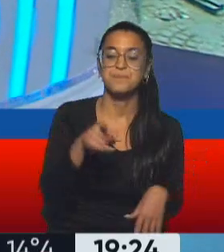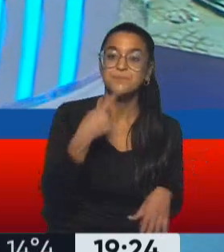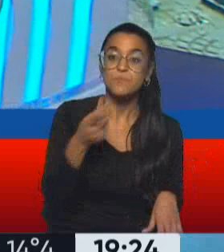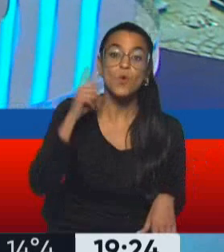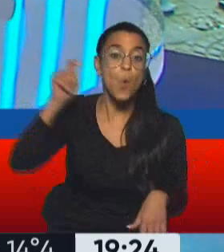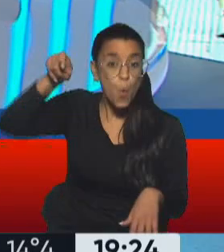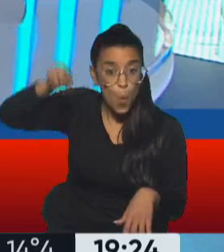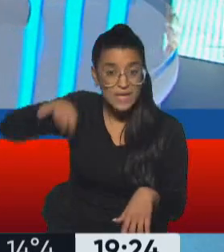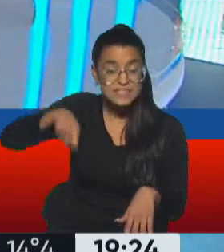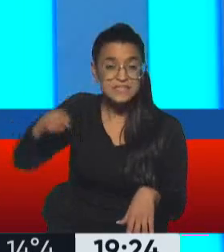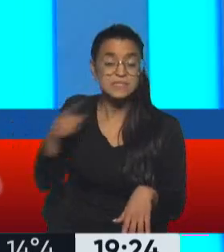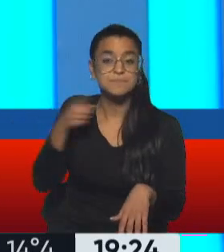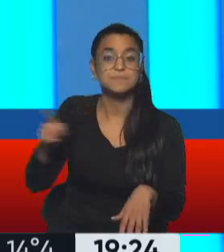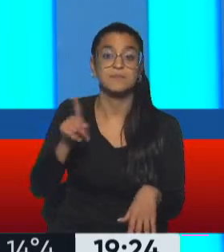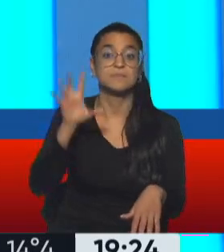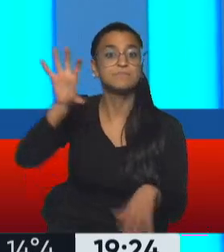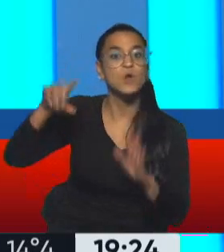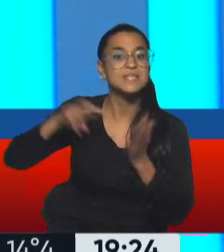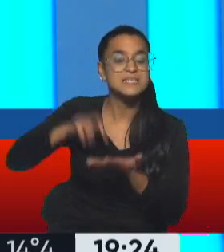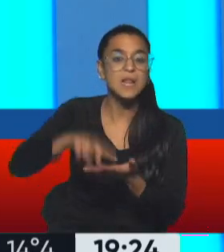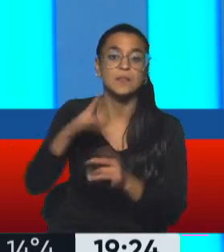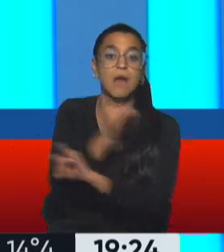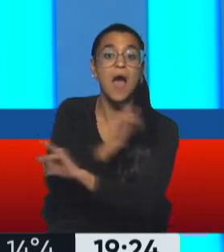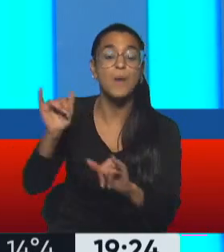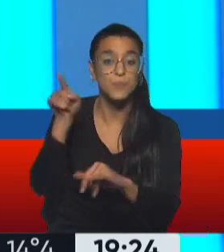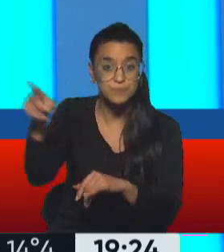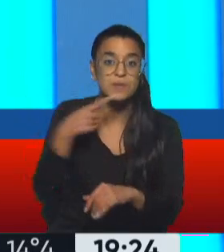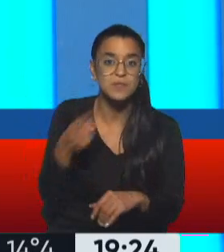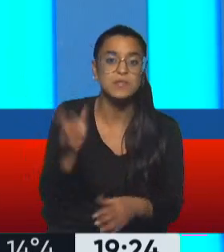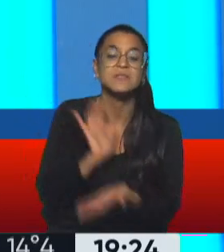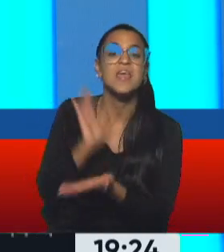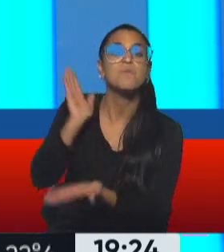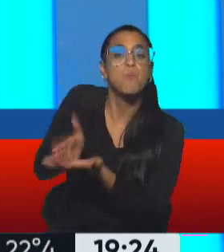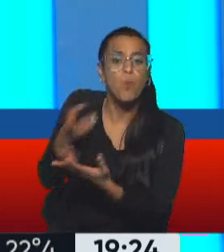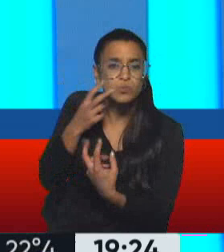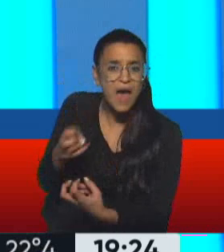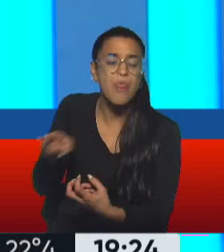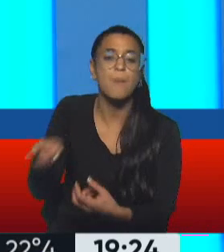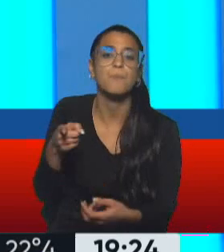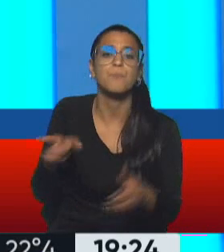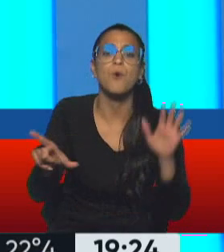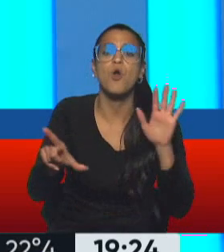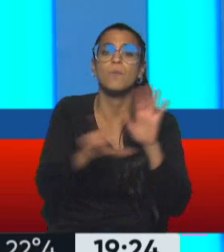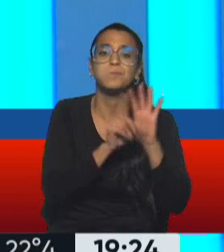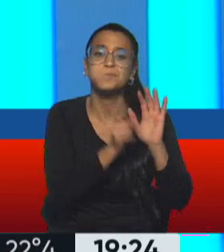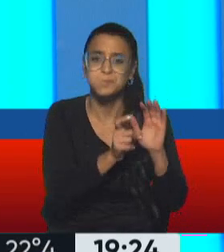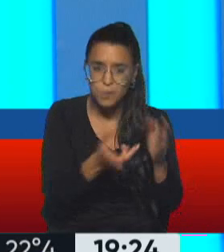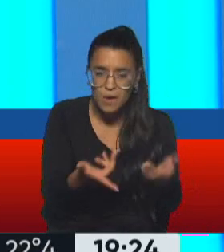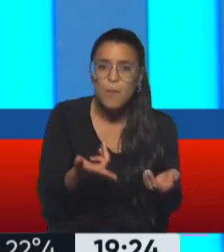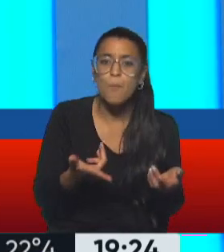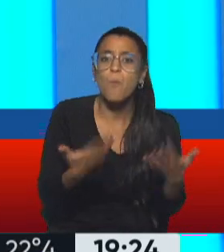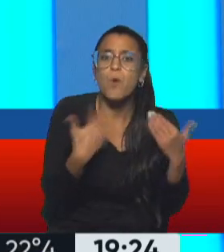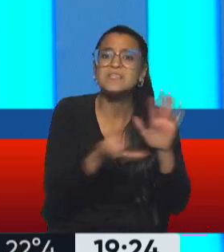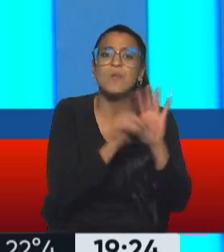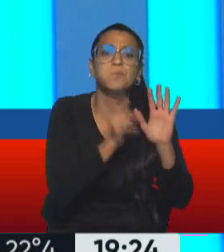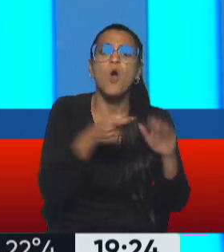un juez de garantías en Tartagal le notificara que está imputada por un delito, una figura que podría llegar al delito